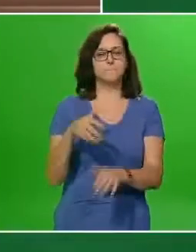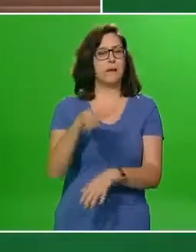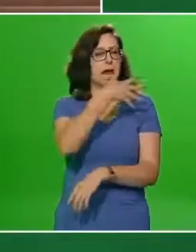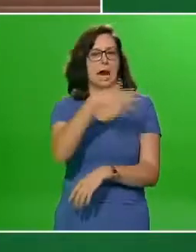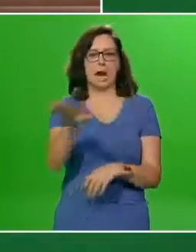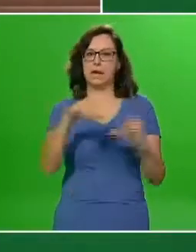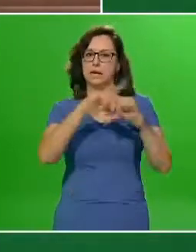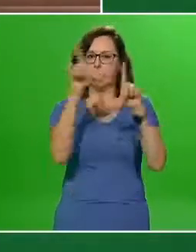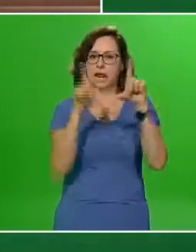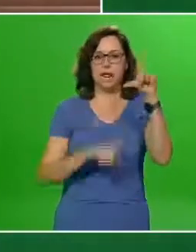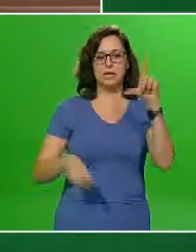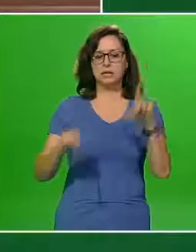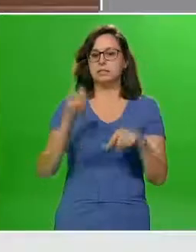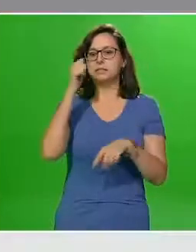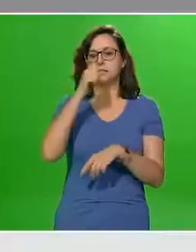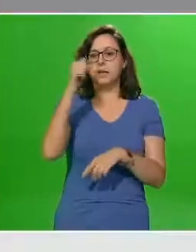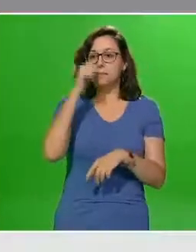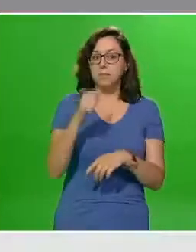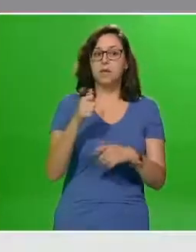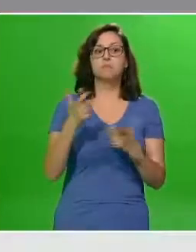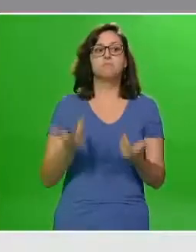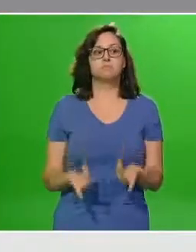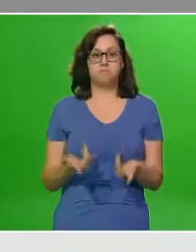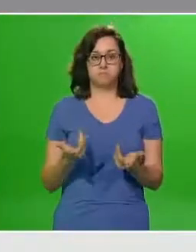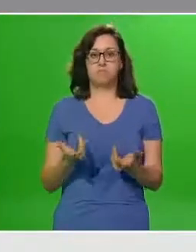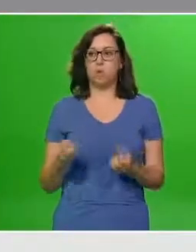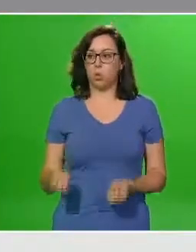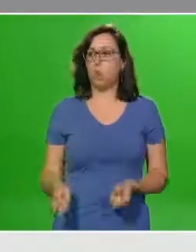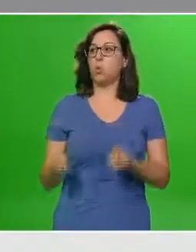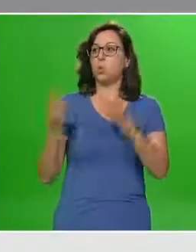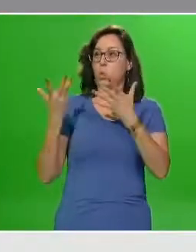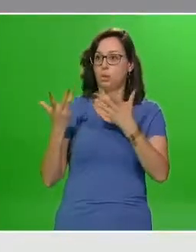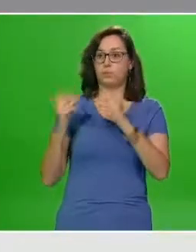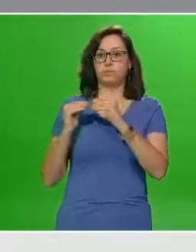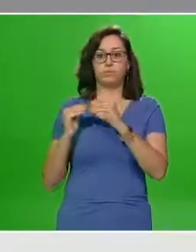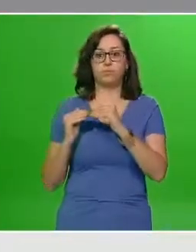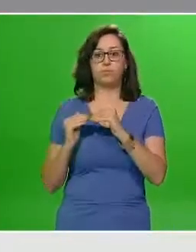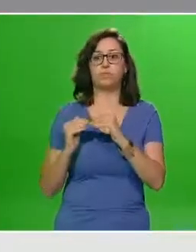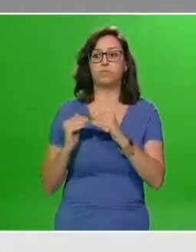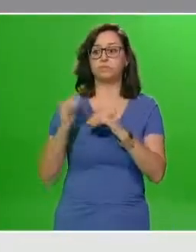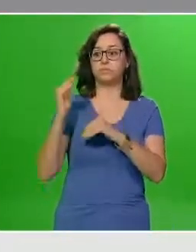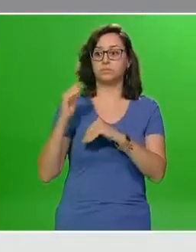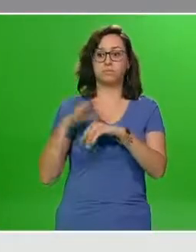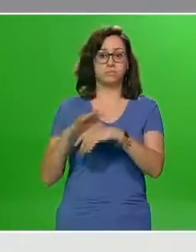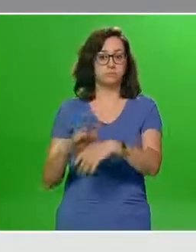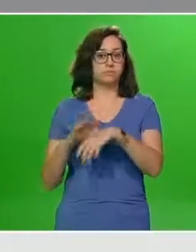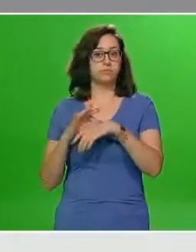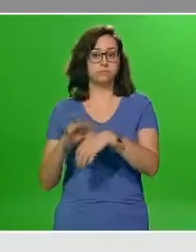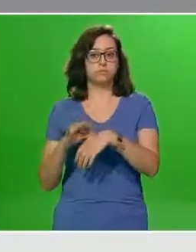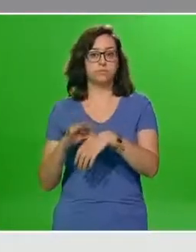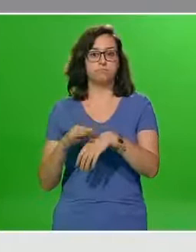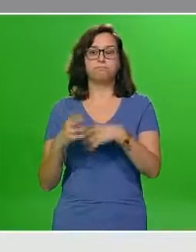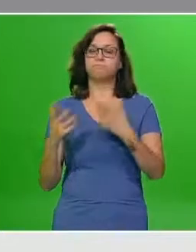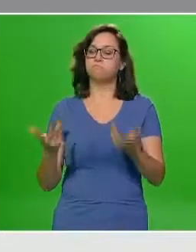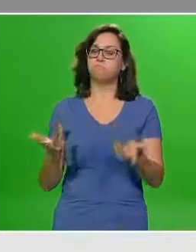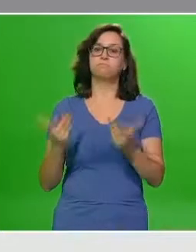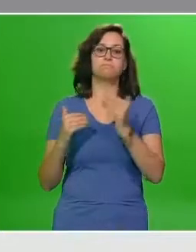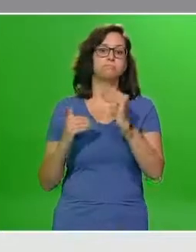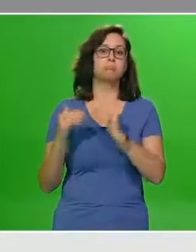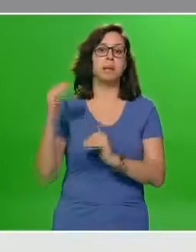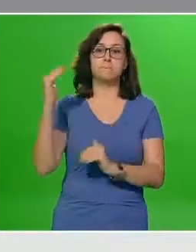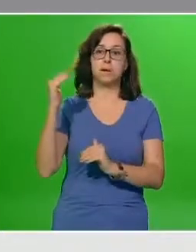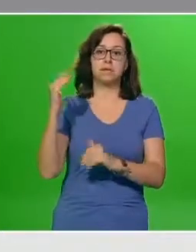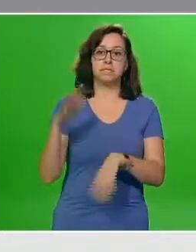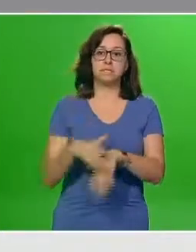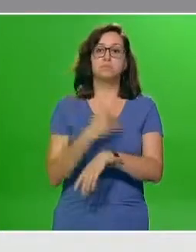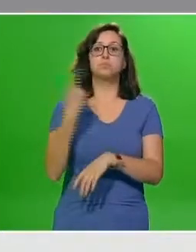porcentaje de letalidad está sobreestimando, es mayor que el real, porque no estamos tomando en cuenta